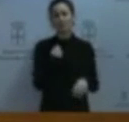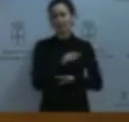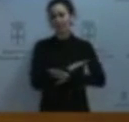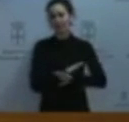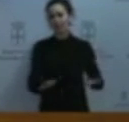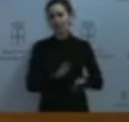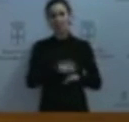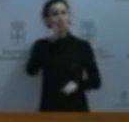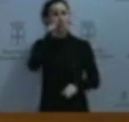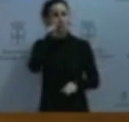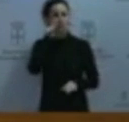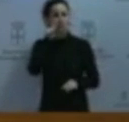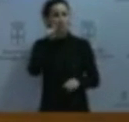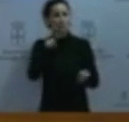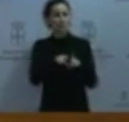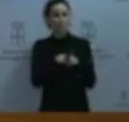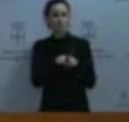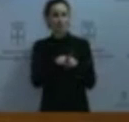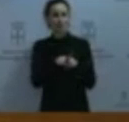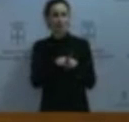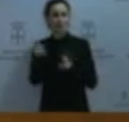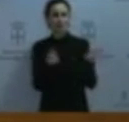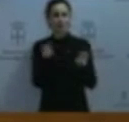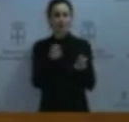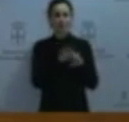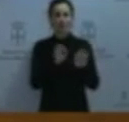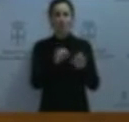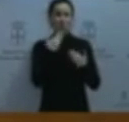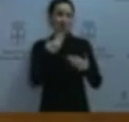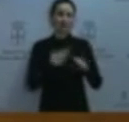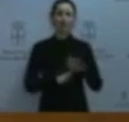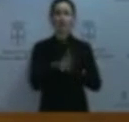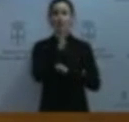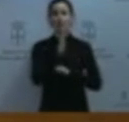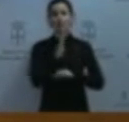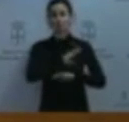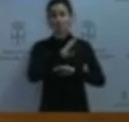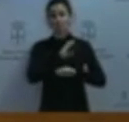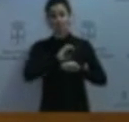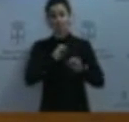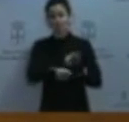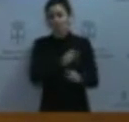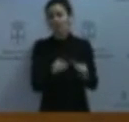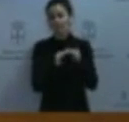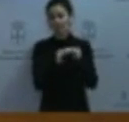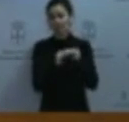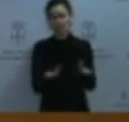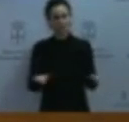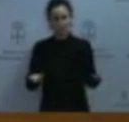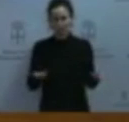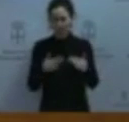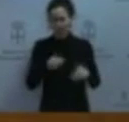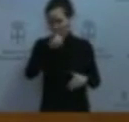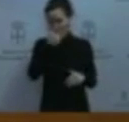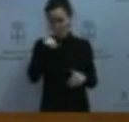que el turismo en Asturias supusiera un eje de desarrollo y, menos aún, un eje sostenible. No me digan que